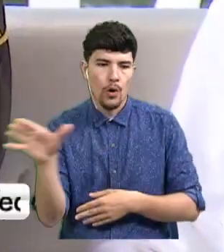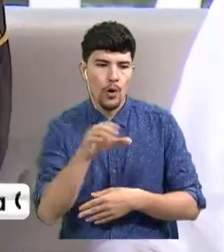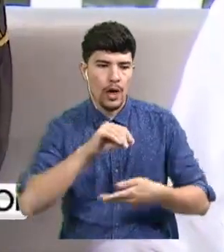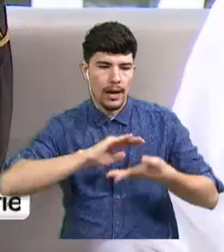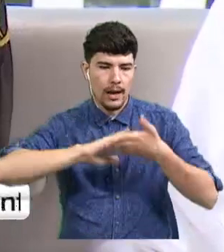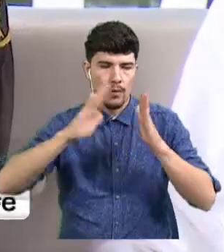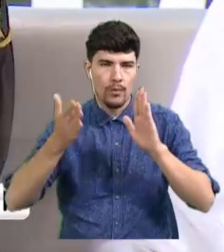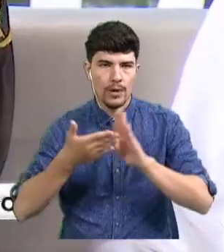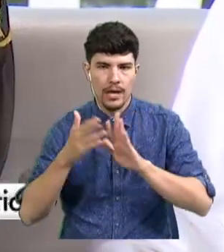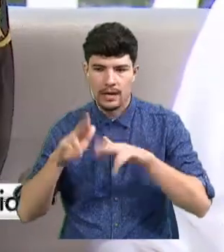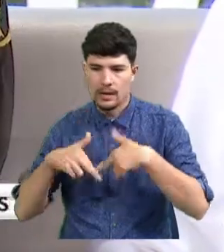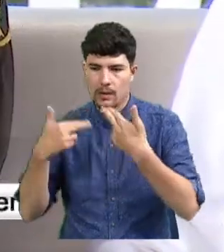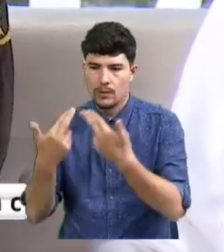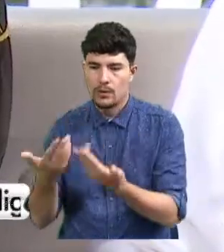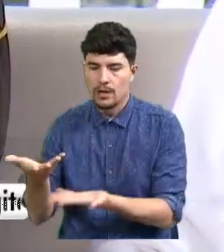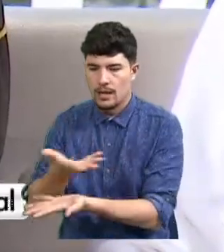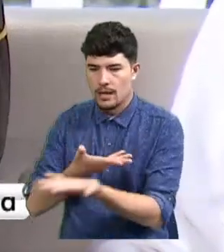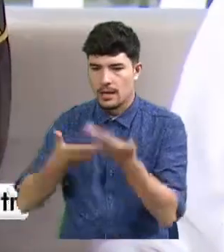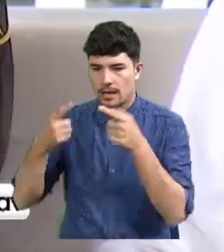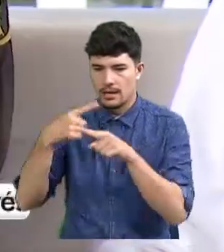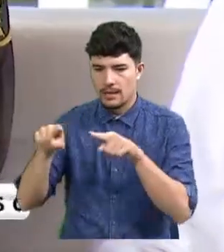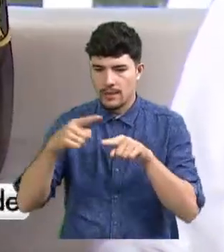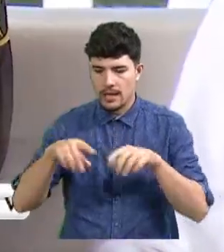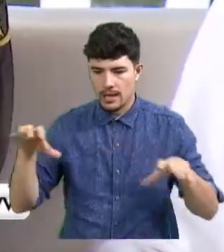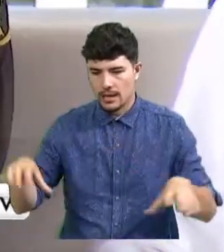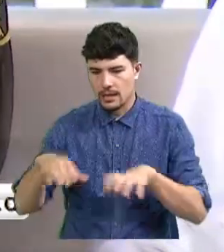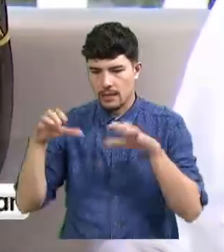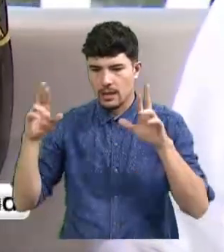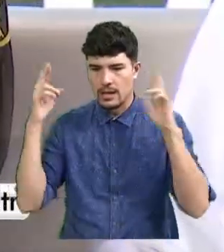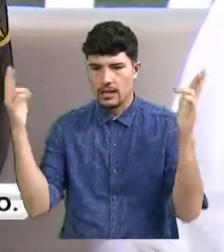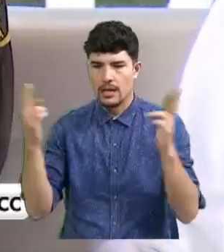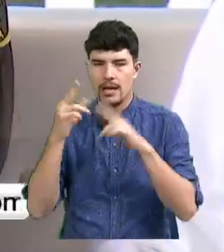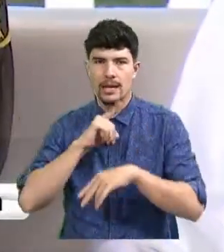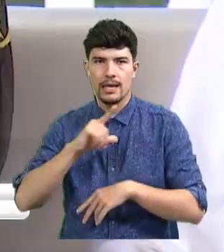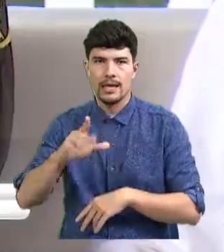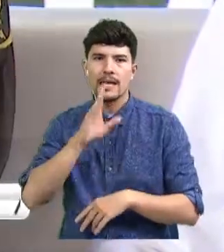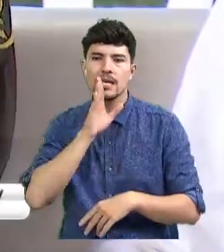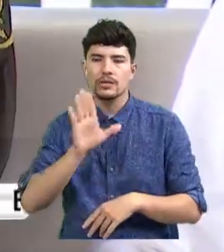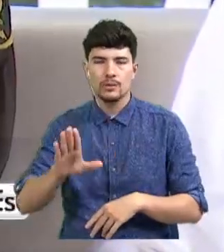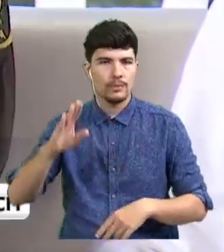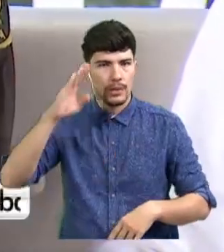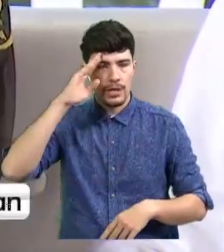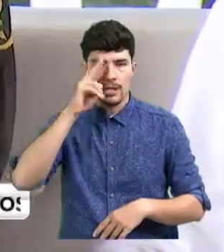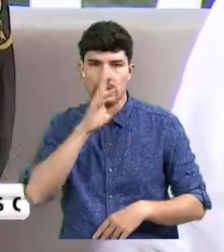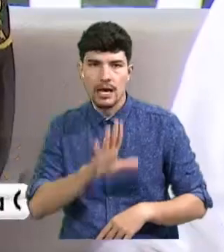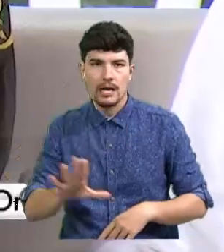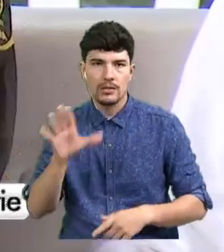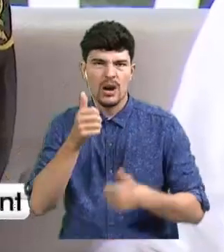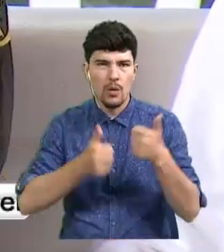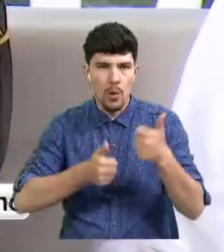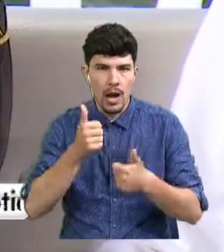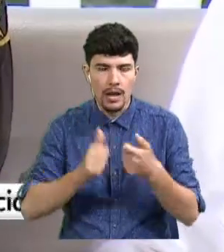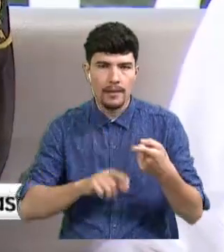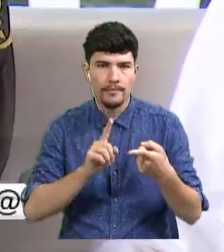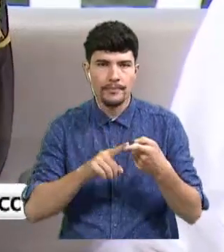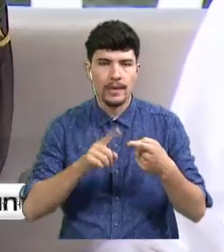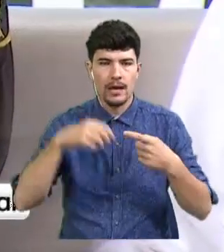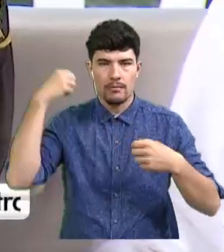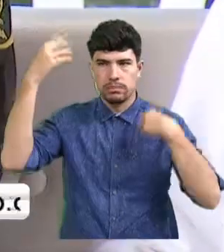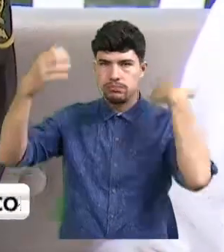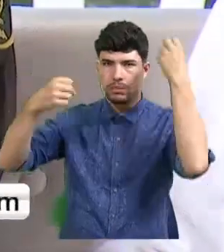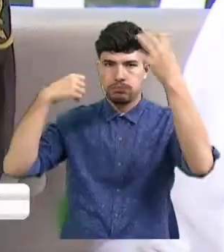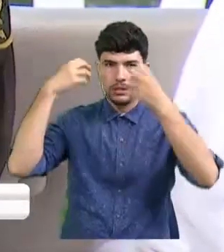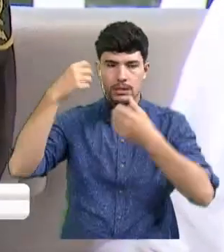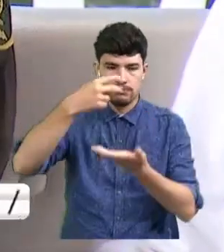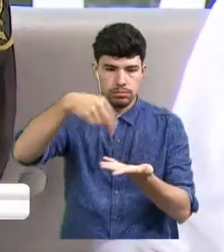reúne en torno a unas actividades recreativas lideradas por la Policía Nacional, como son la rumba